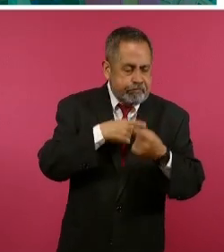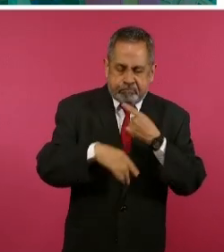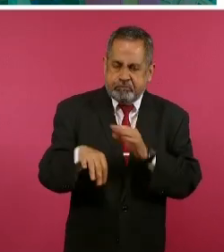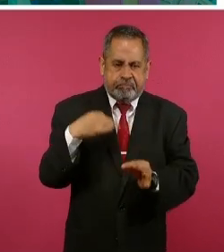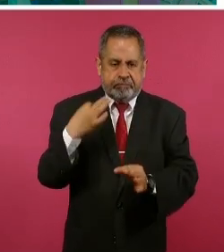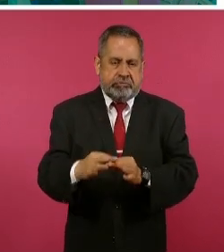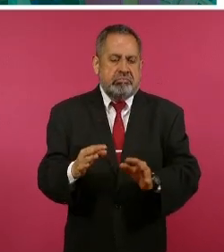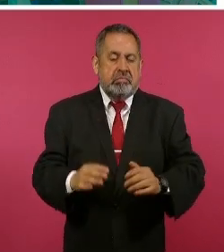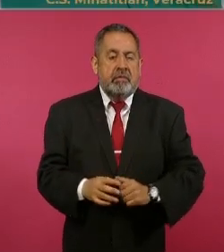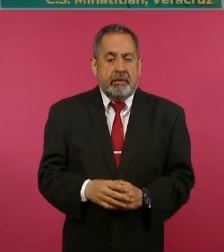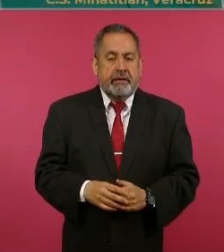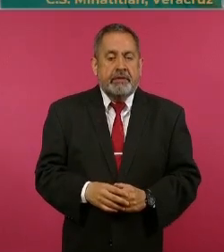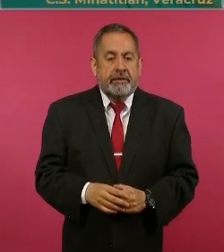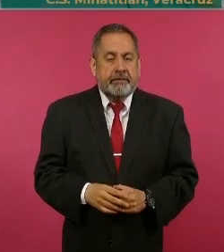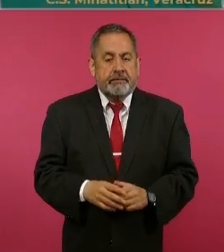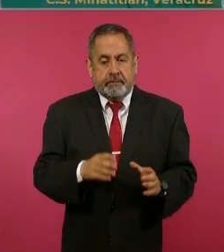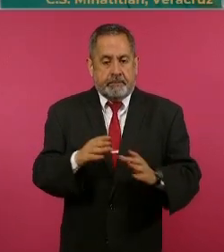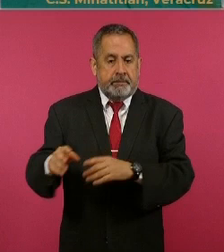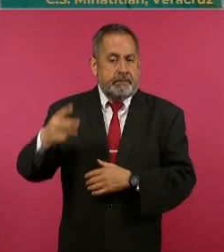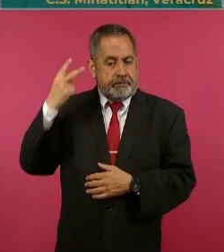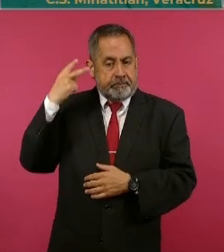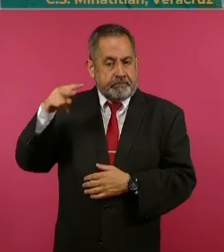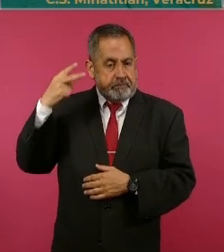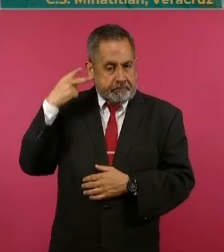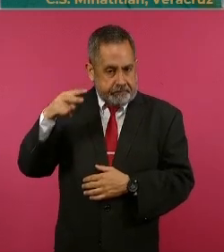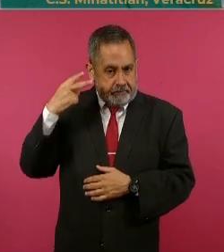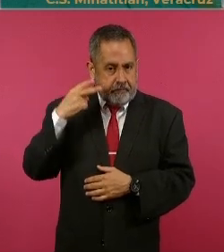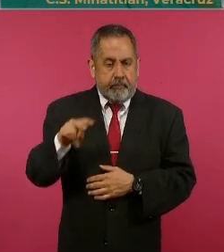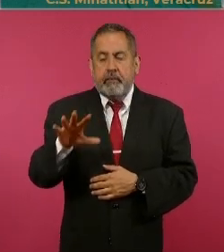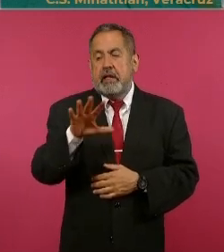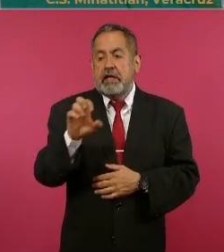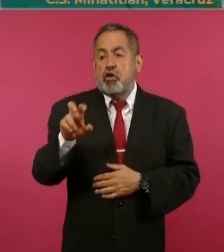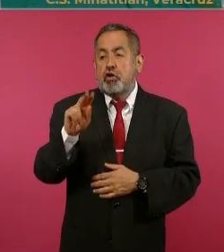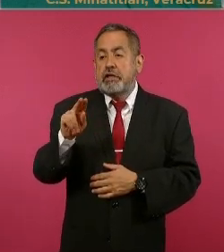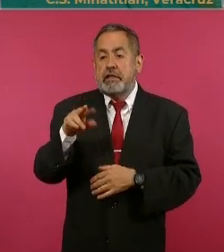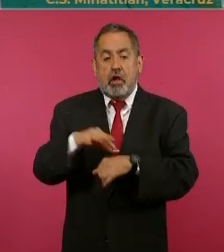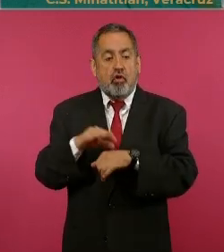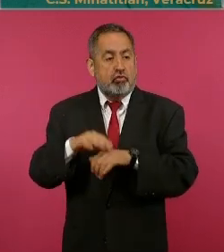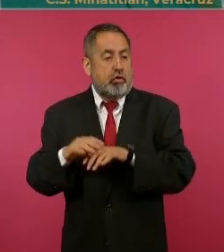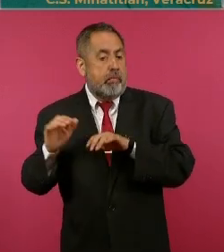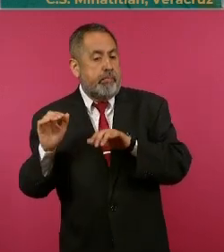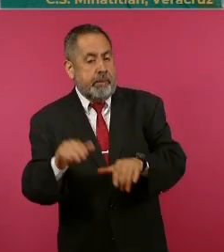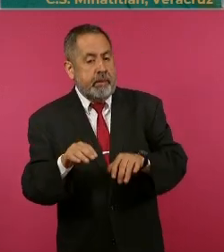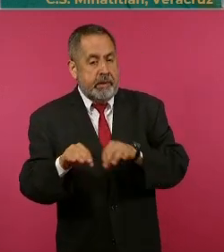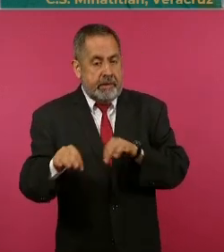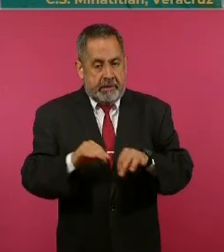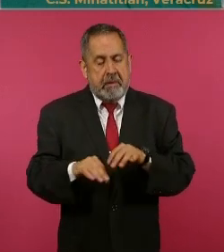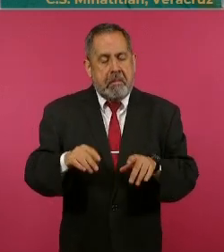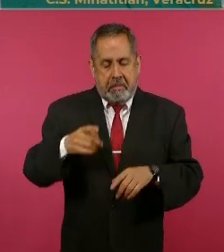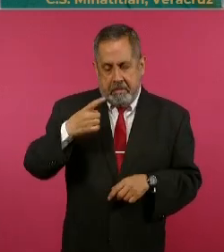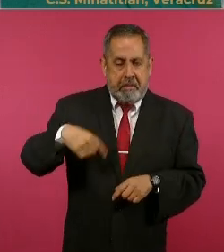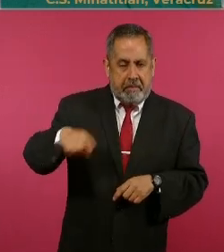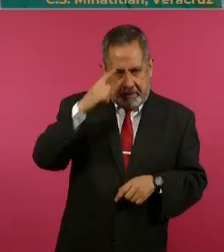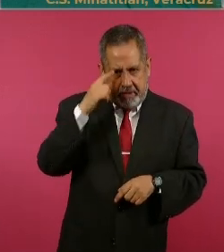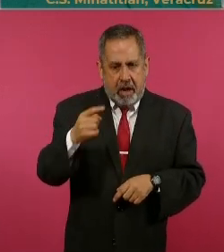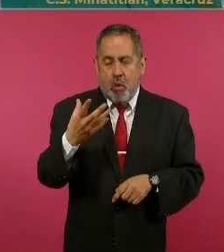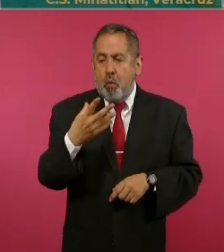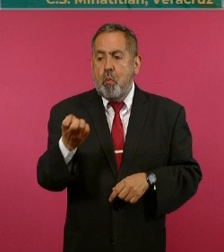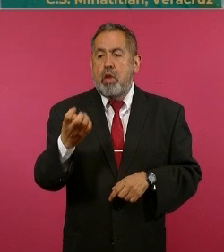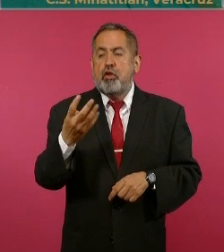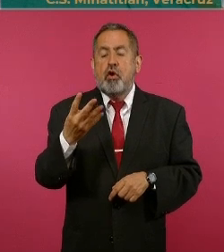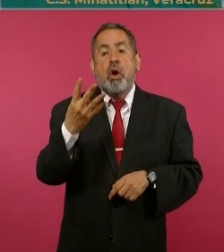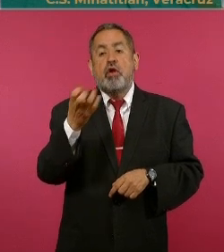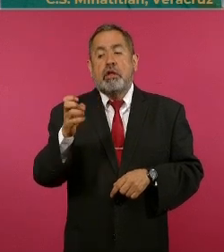siguiente, tenemos por acá a Veracruz con 580 médicas y médicos generales para